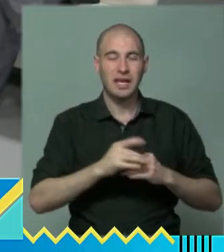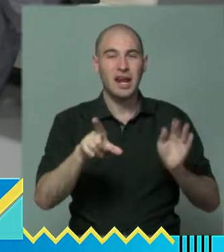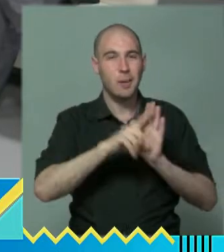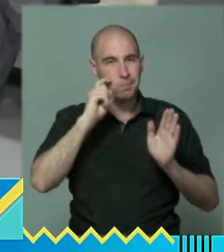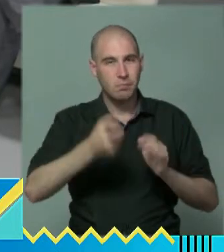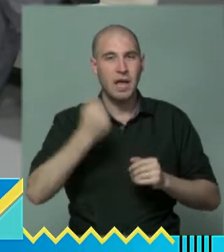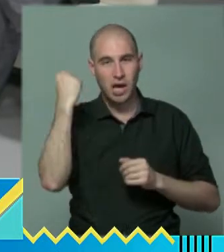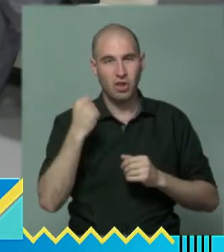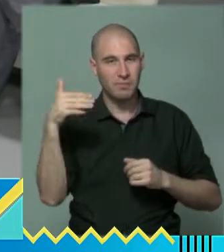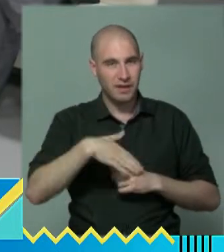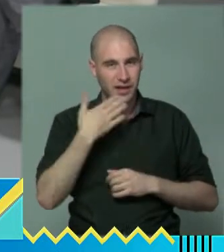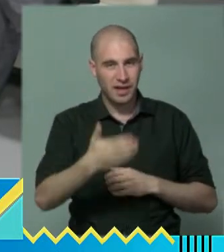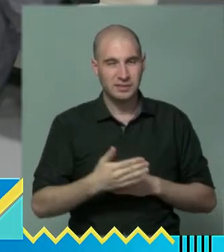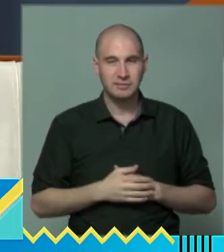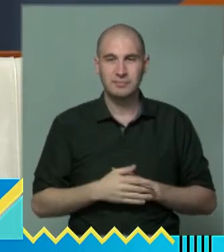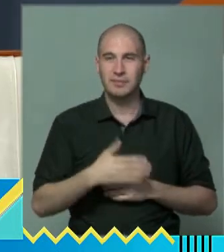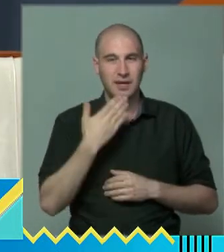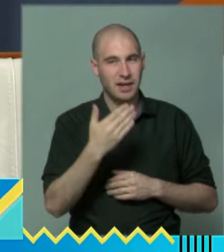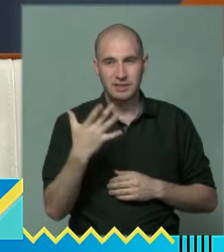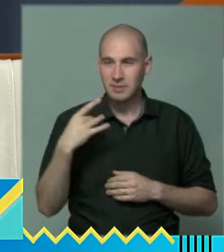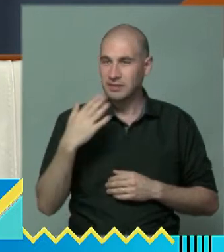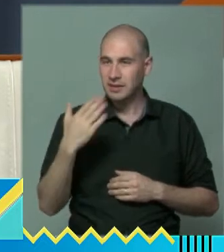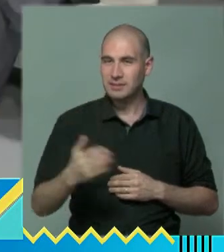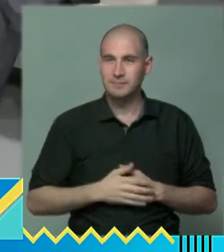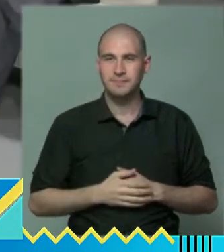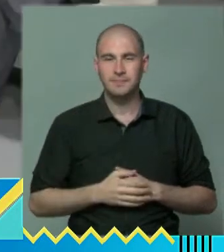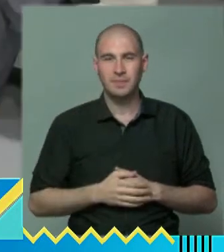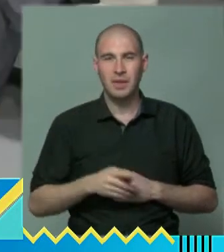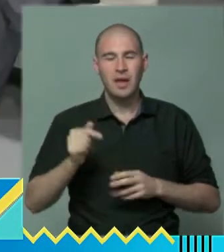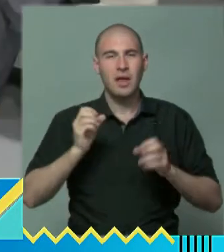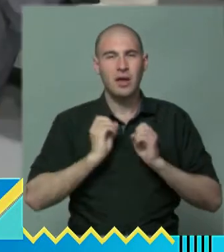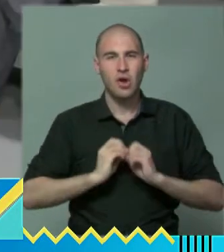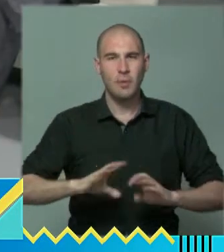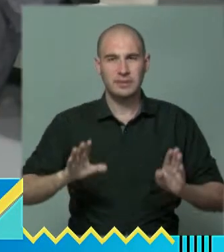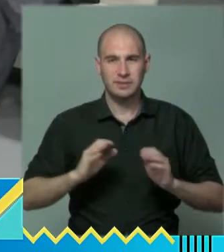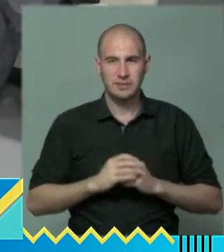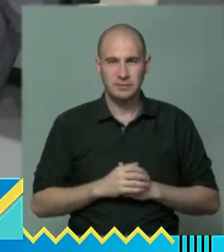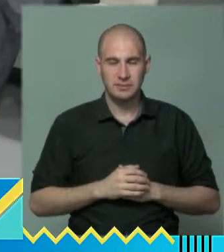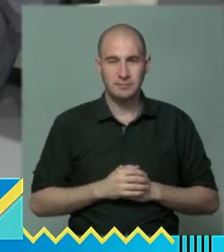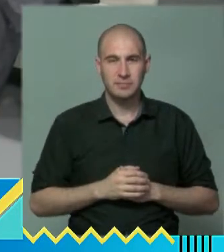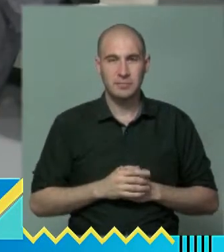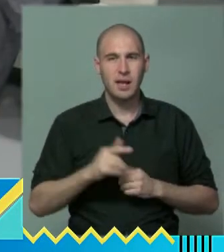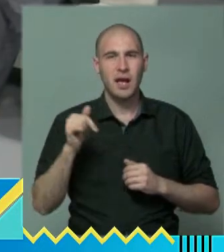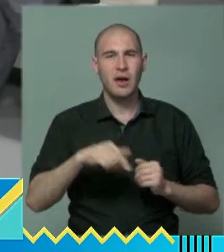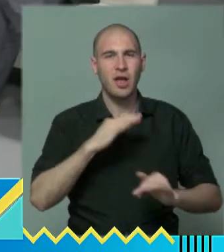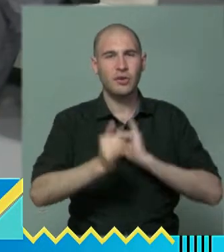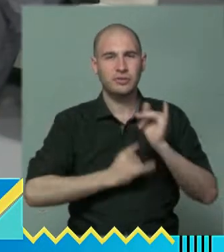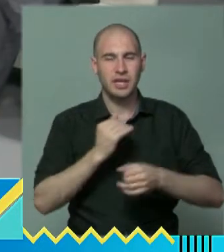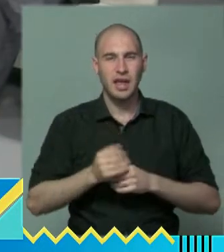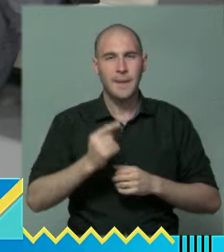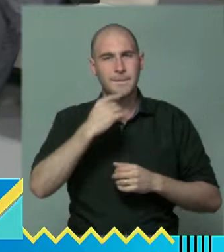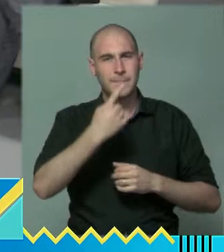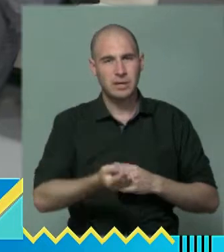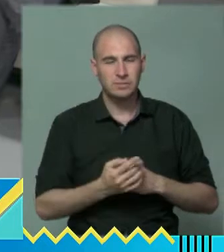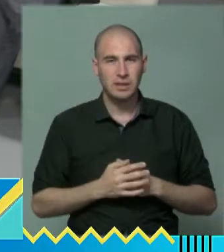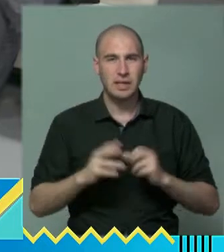delitos económicos. Muchas gracias, Gabriel. Muchas gracias por la invitación. Bueno, comenzamos puntualmente por la pregunta